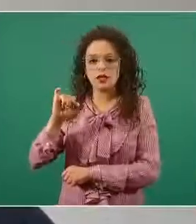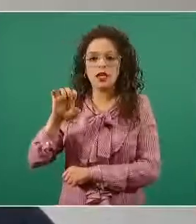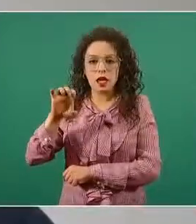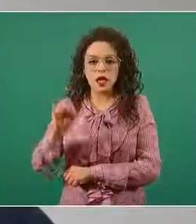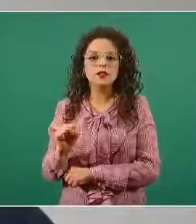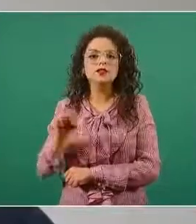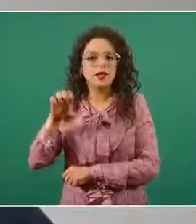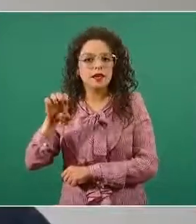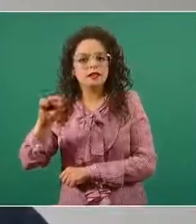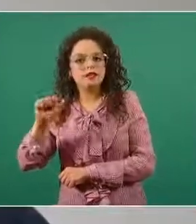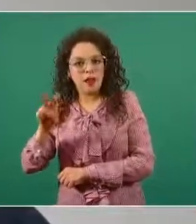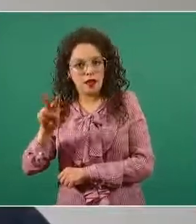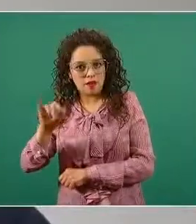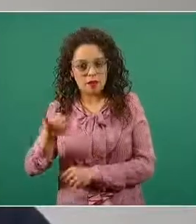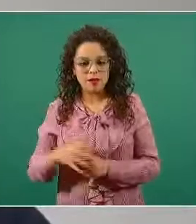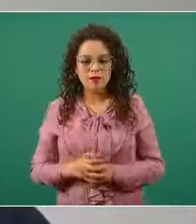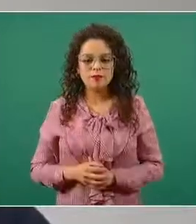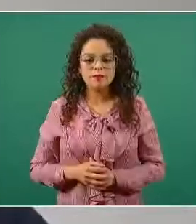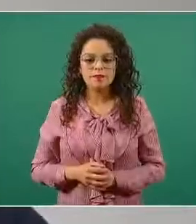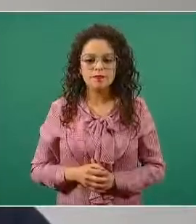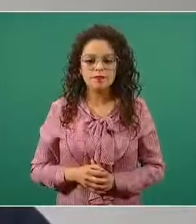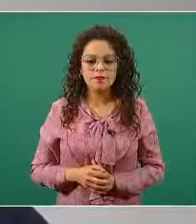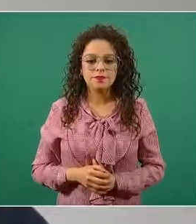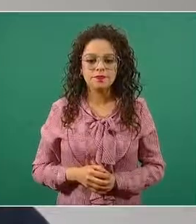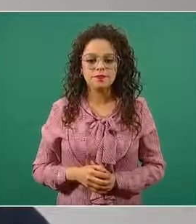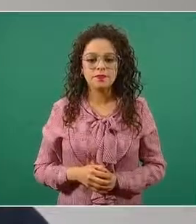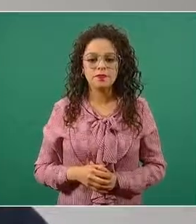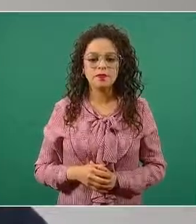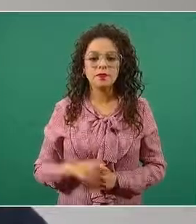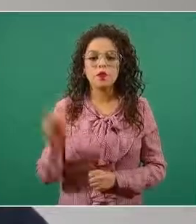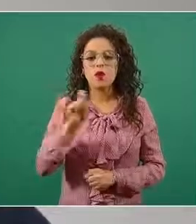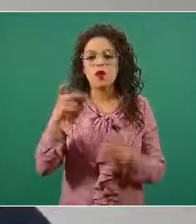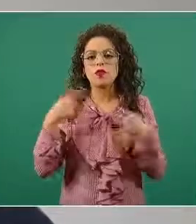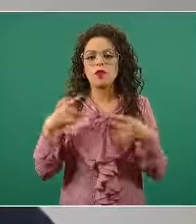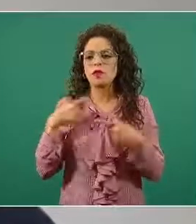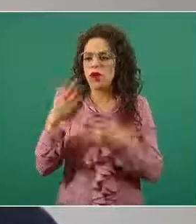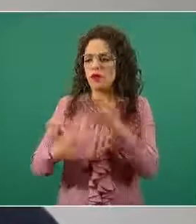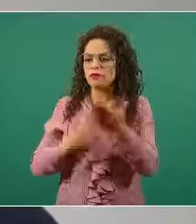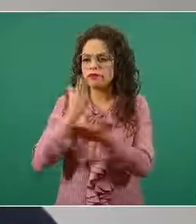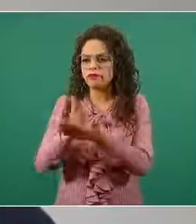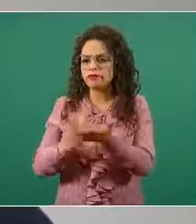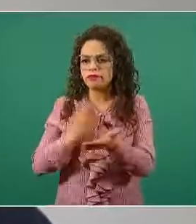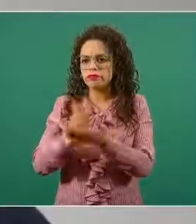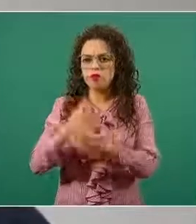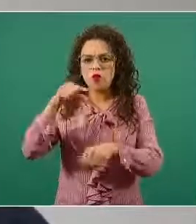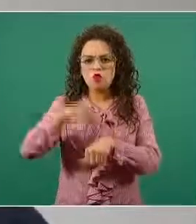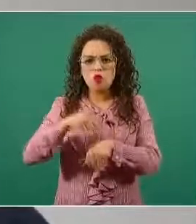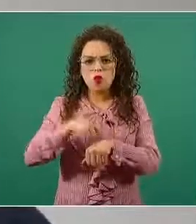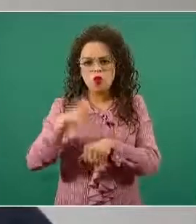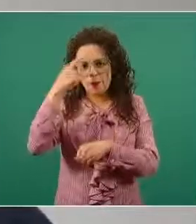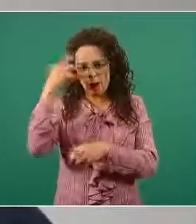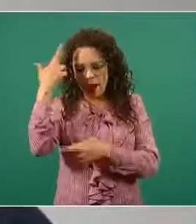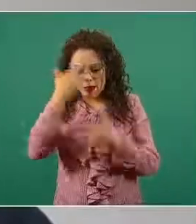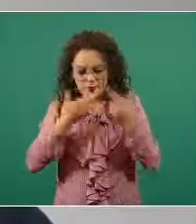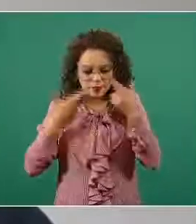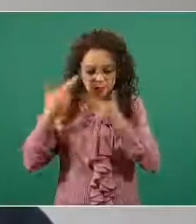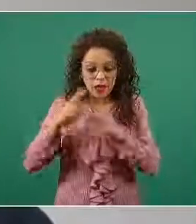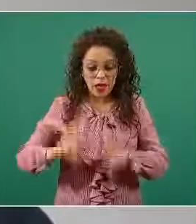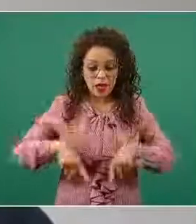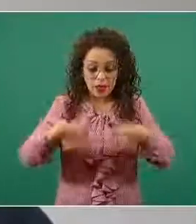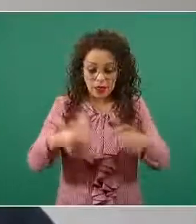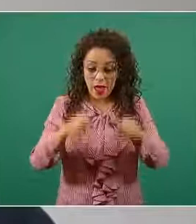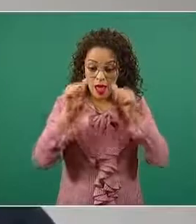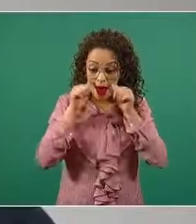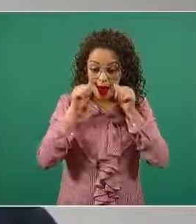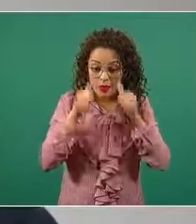las unidades médicas, cuando están en su consulta diaria, en su consulta frecuente, atendiendo a las diferentes personas que llegan a